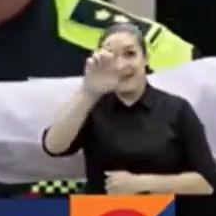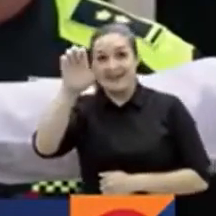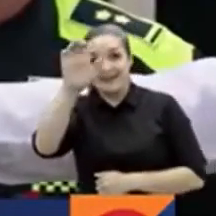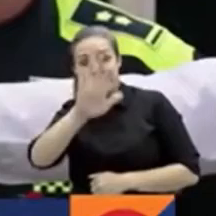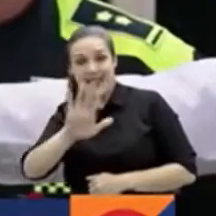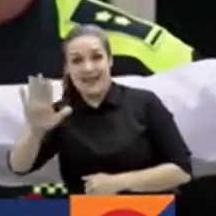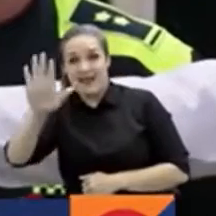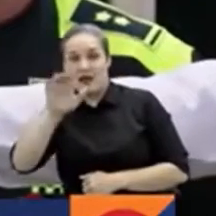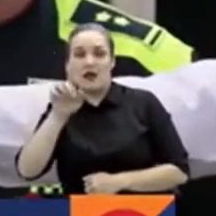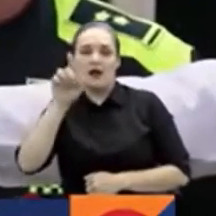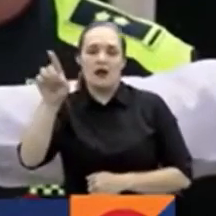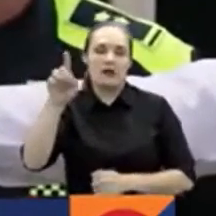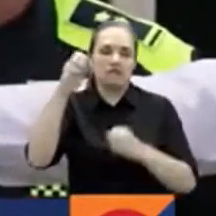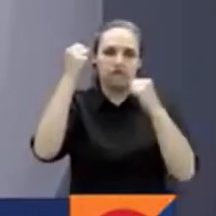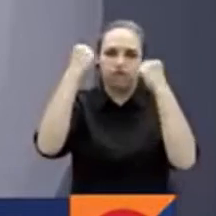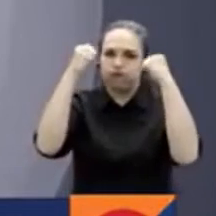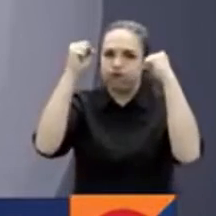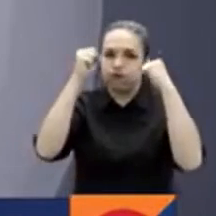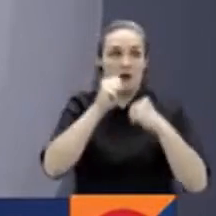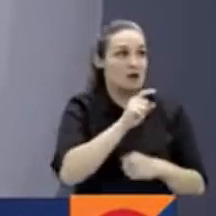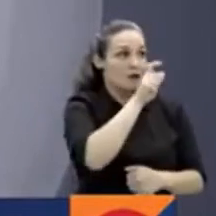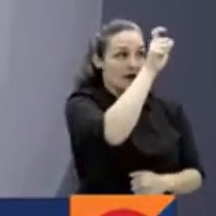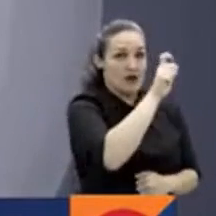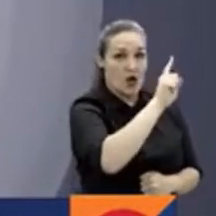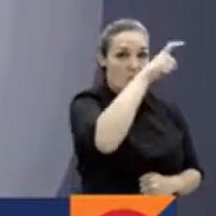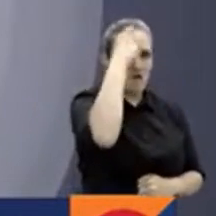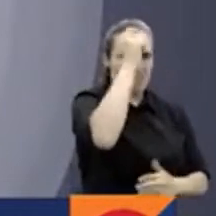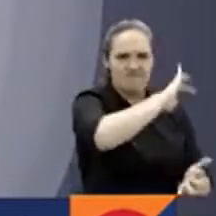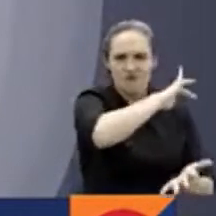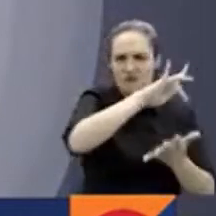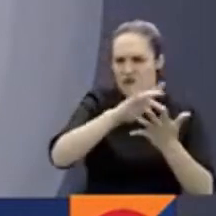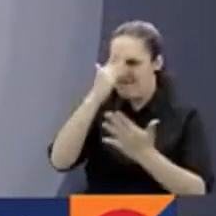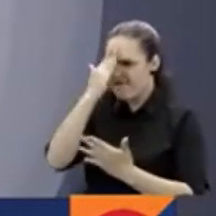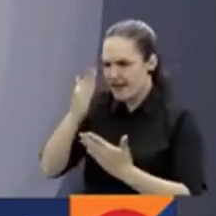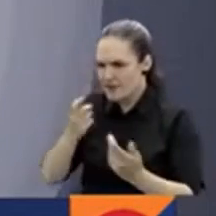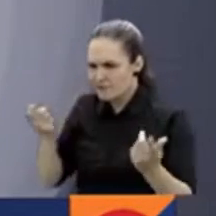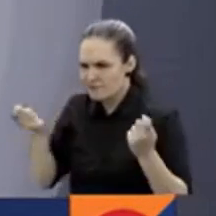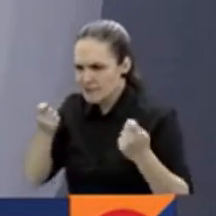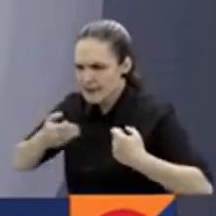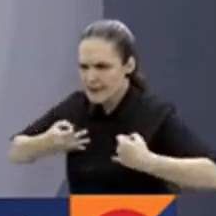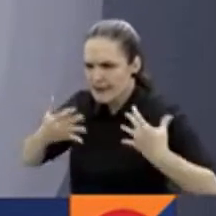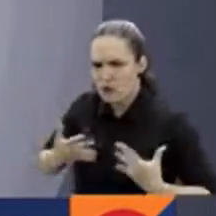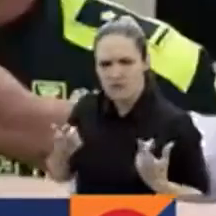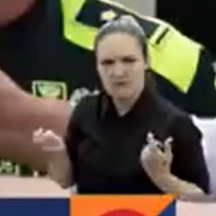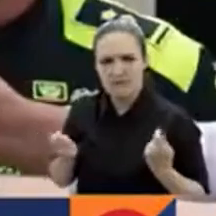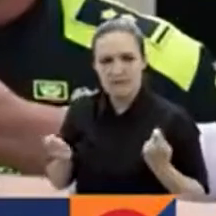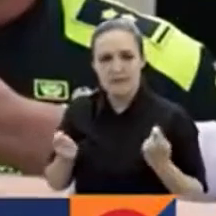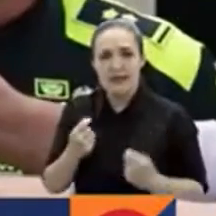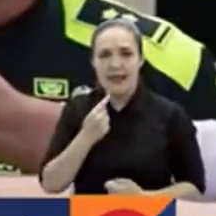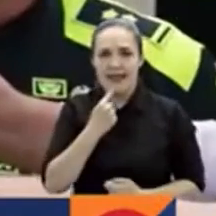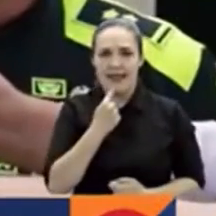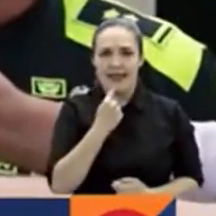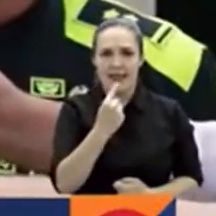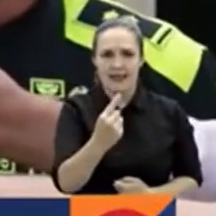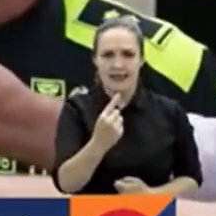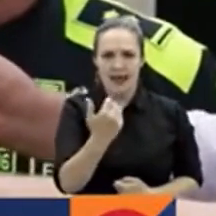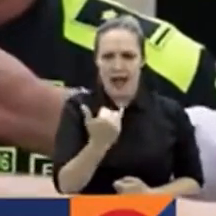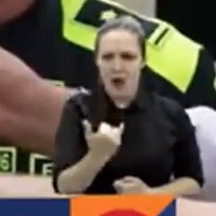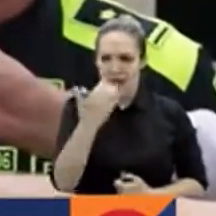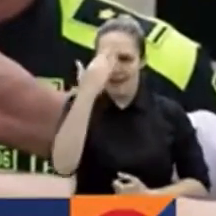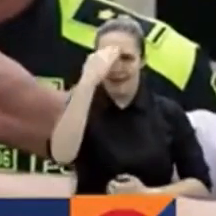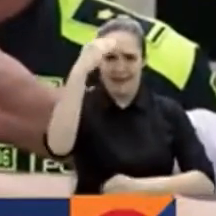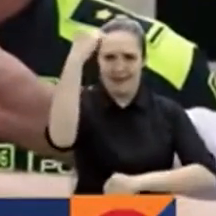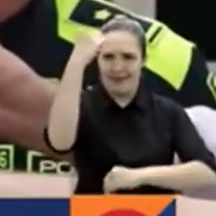del departamento a trasladarse a la zona y ponerse al frente de la seguridad. El mensaje es de rechazo a las